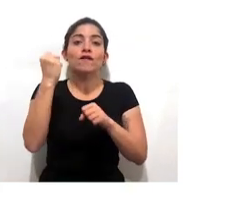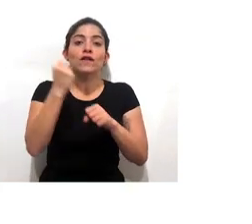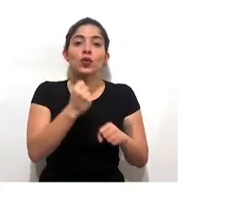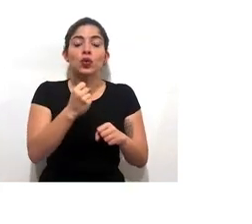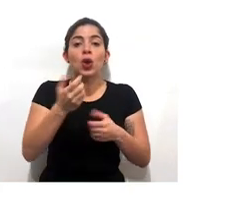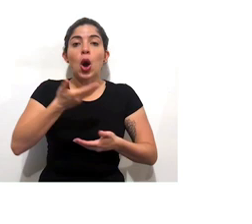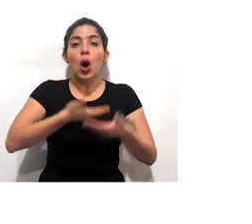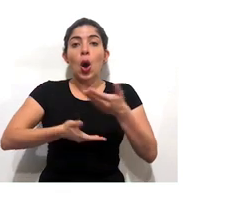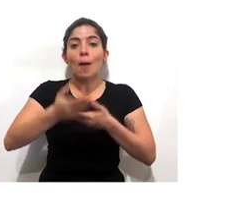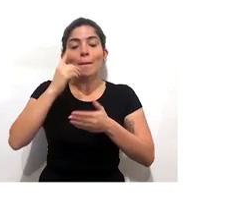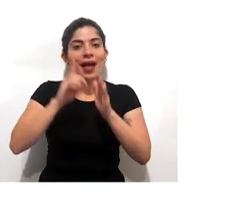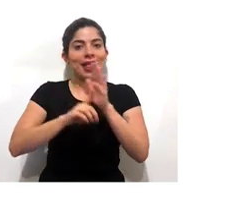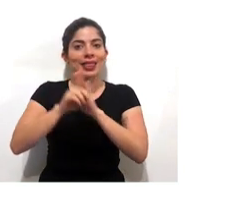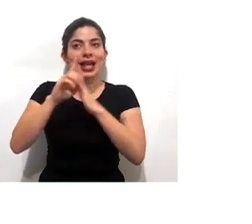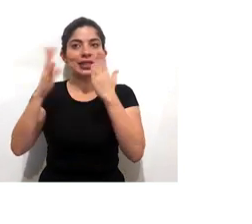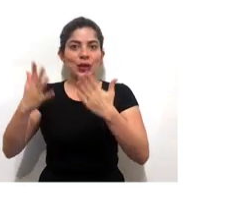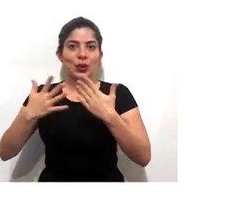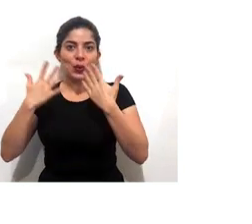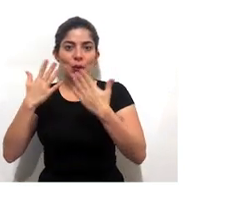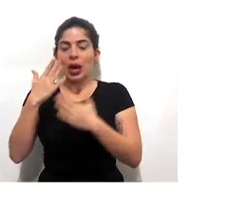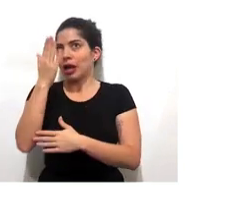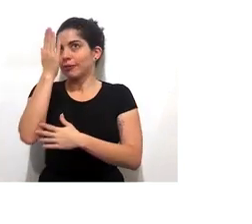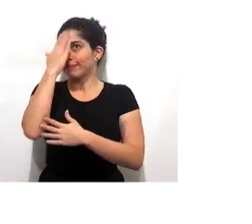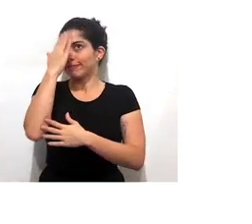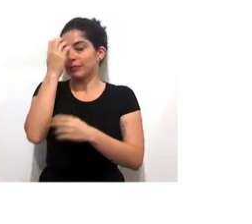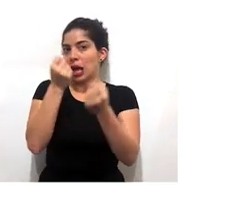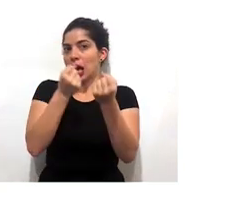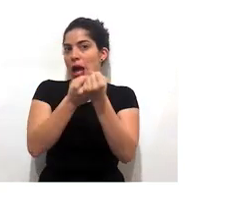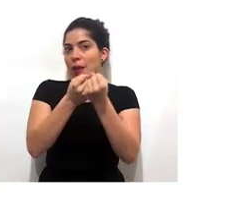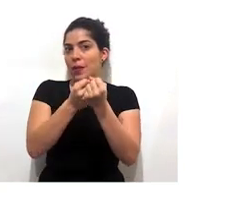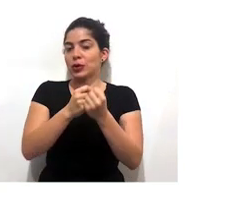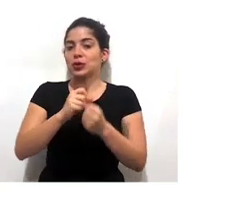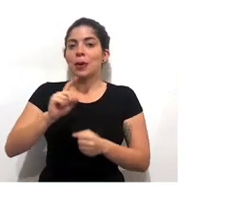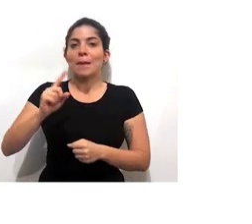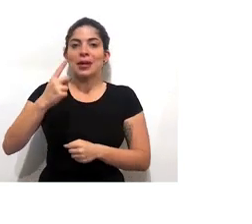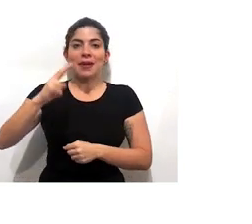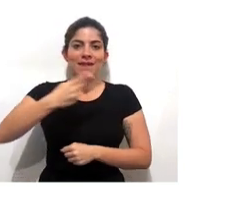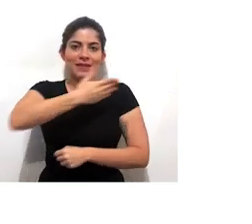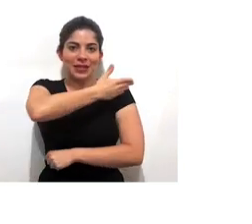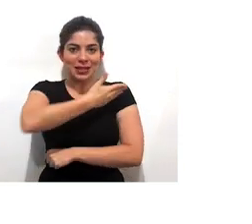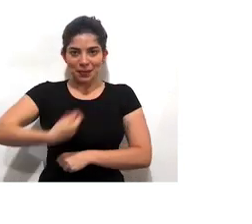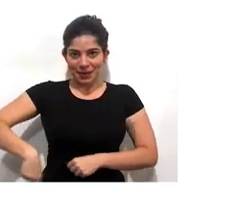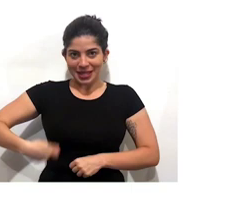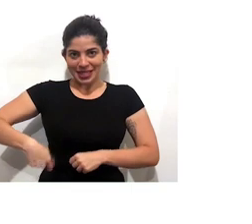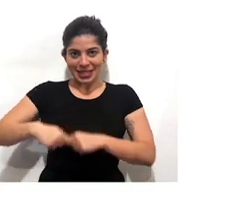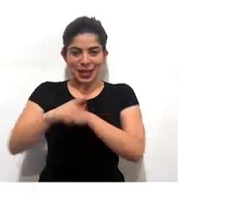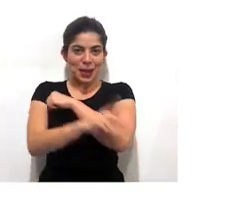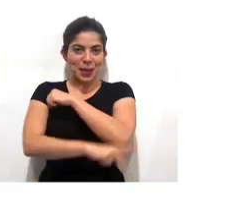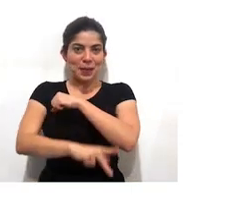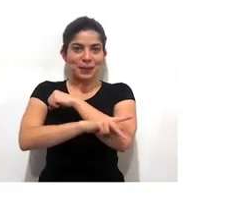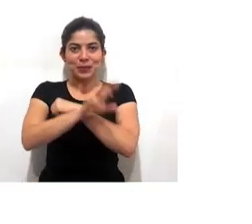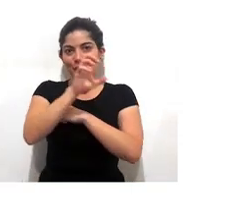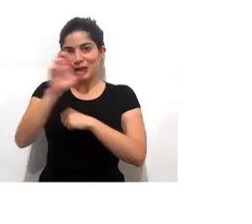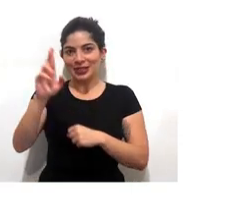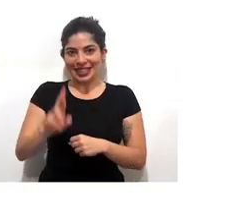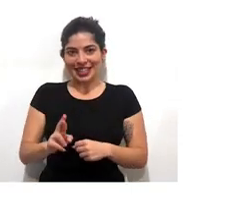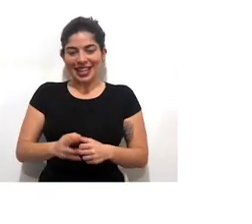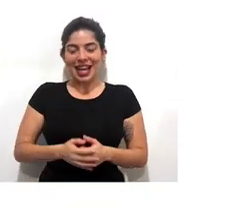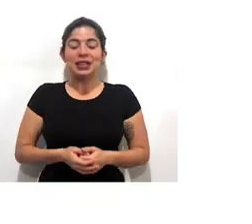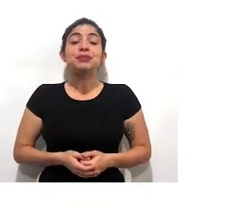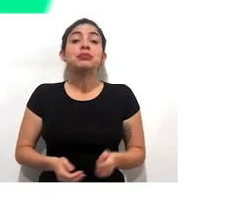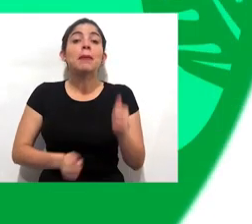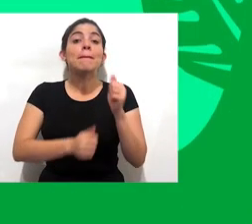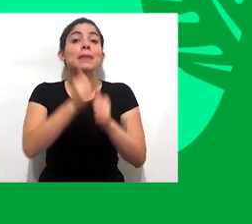de Cooperación para el Desarrollo Sostenible, con la anuencia y apoyo de la Primera Vicepresidencia de la República de Costa